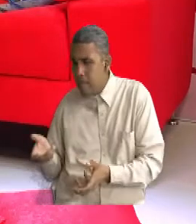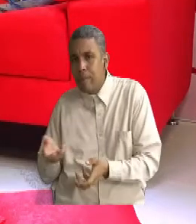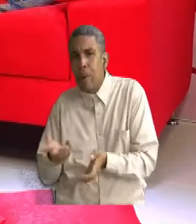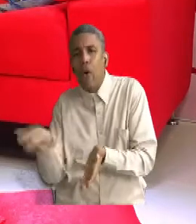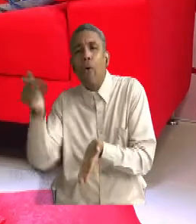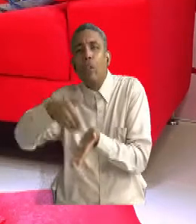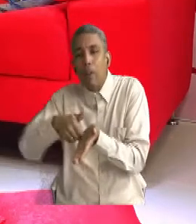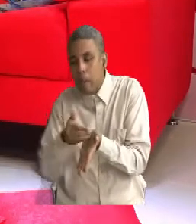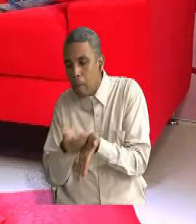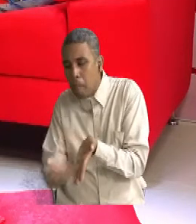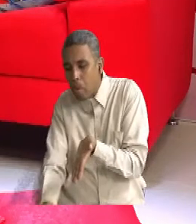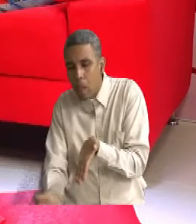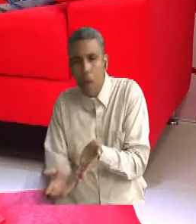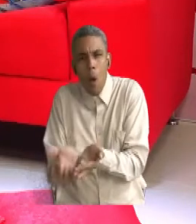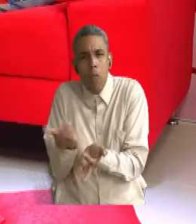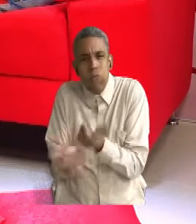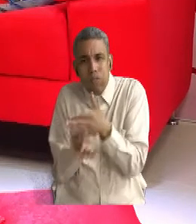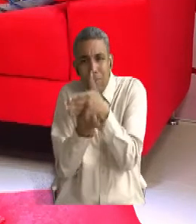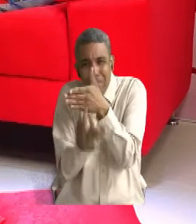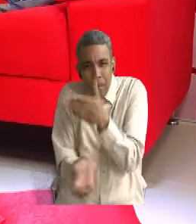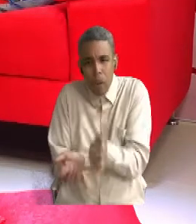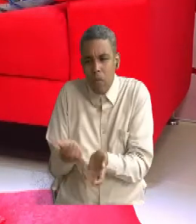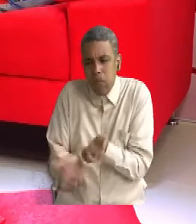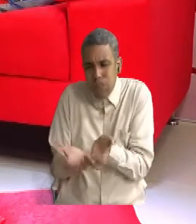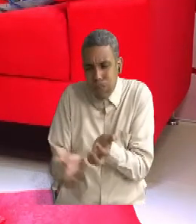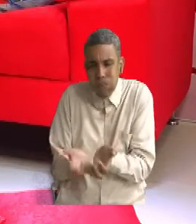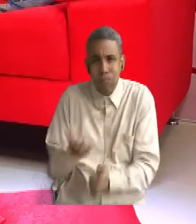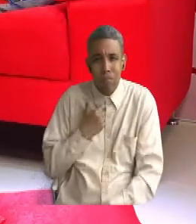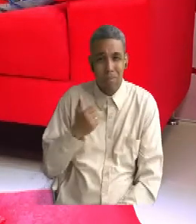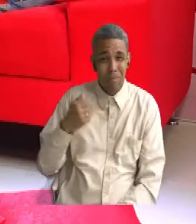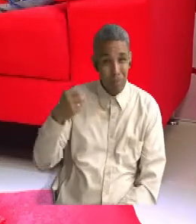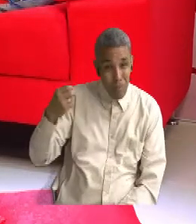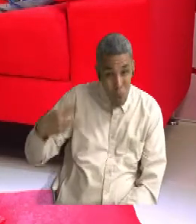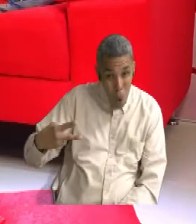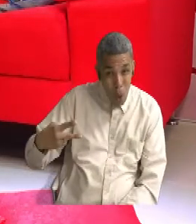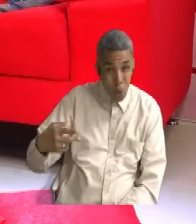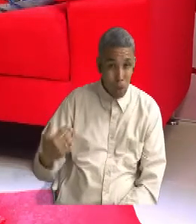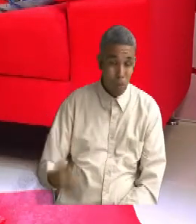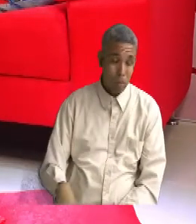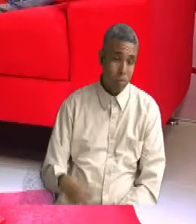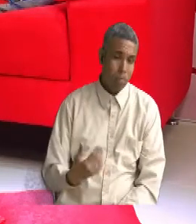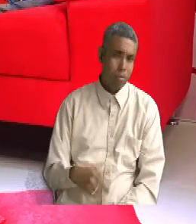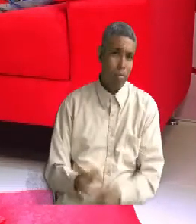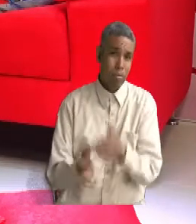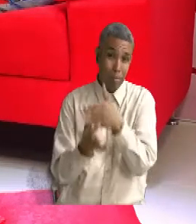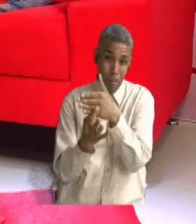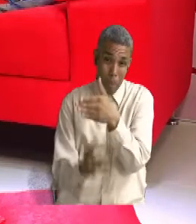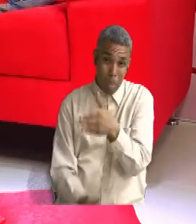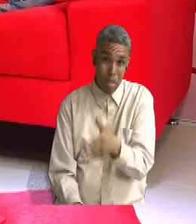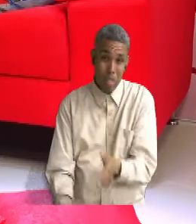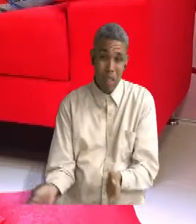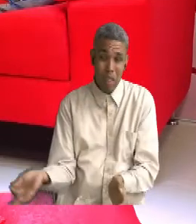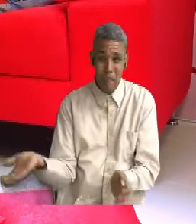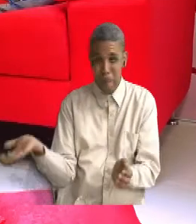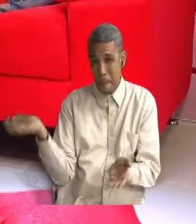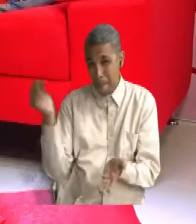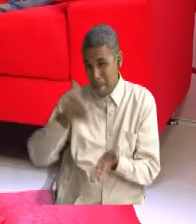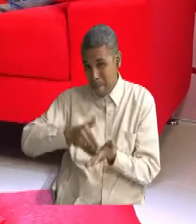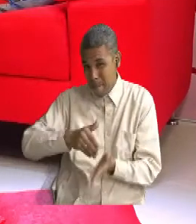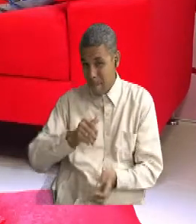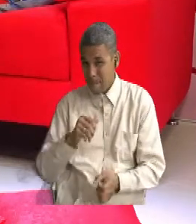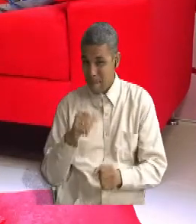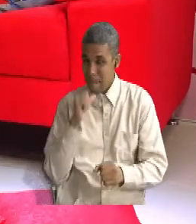esa apatía, por decirlo así, a comer algo rico y pues tener el pánico de que ahora me voy a engordar, ahora se van a saturar las arterias, todo eso. Y es que de